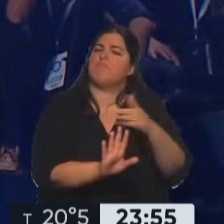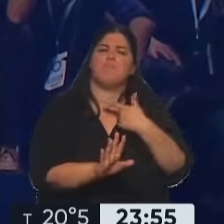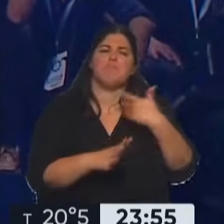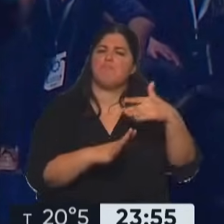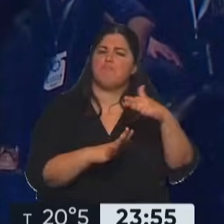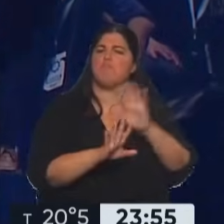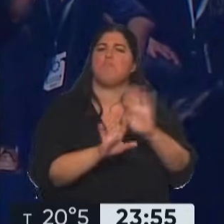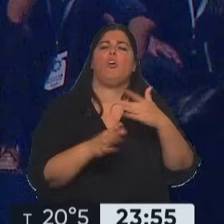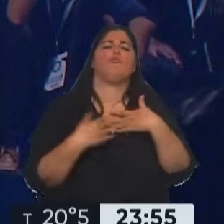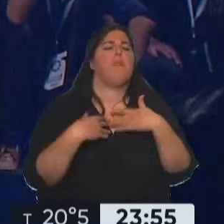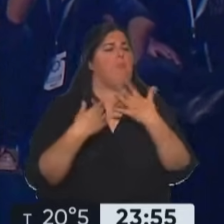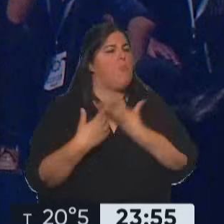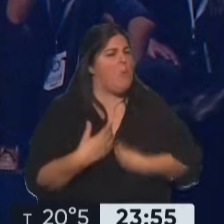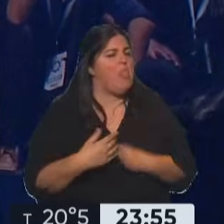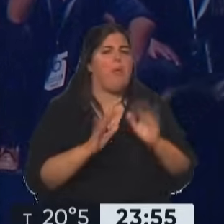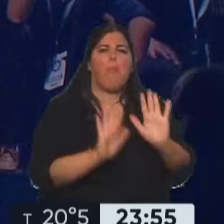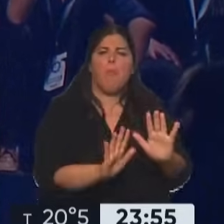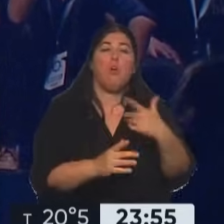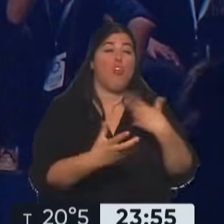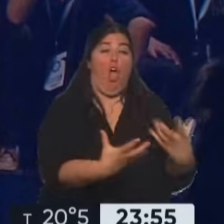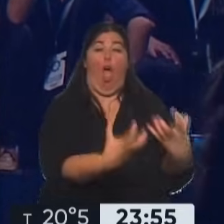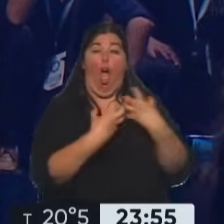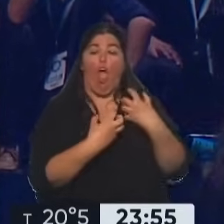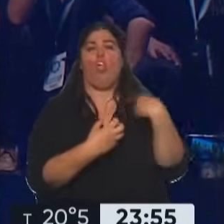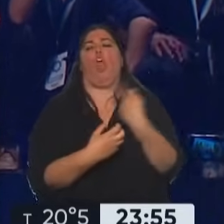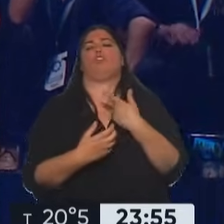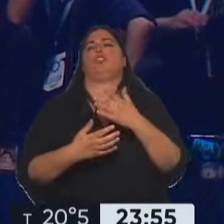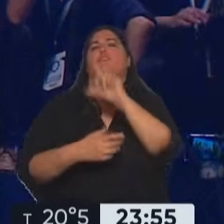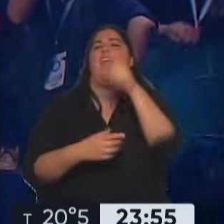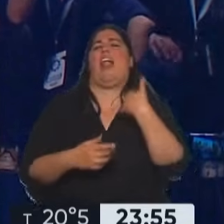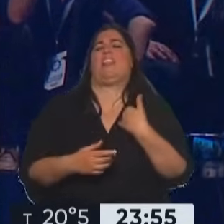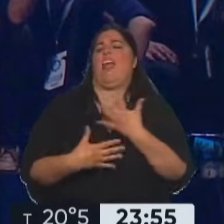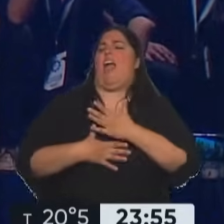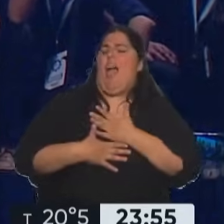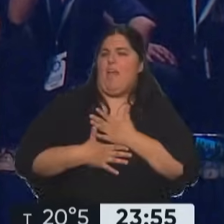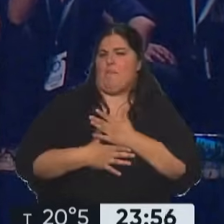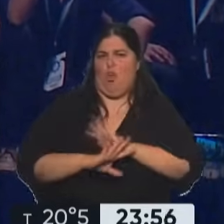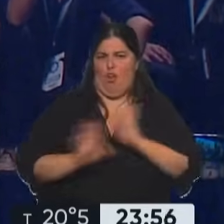mejilla frente al odio, amor por Argentina.